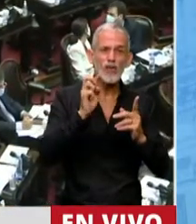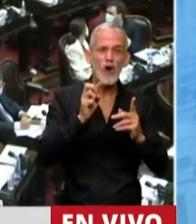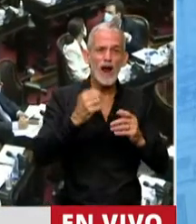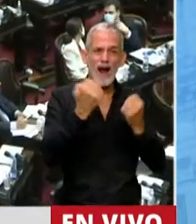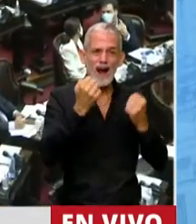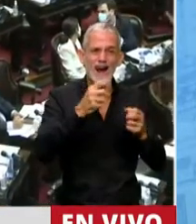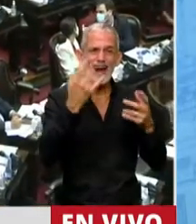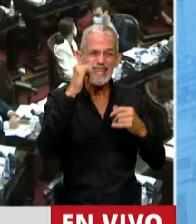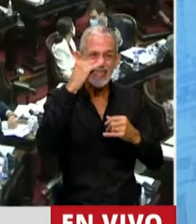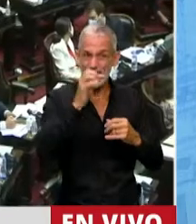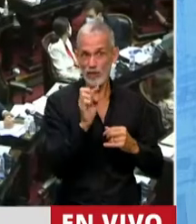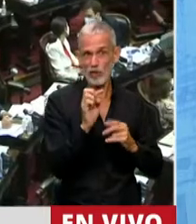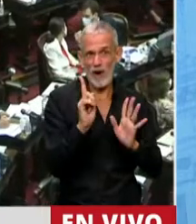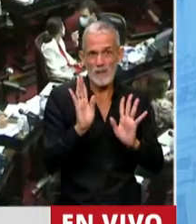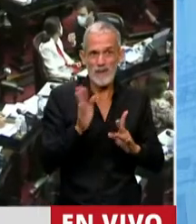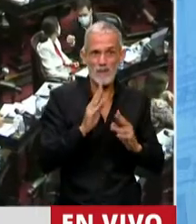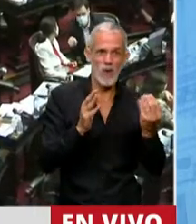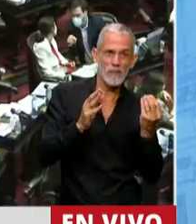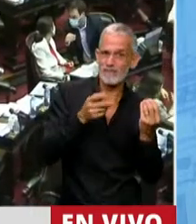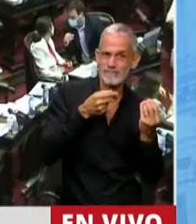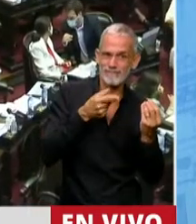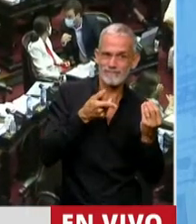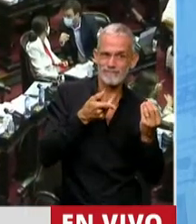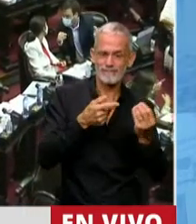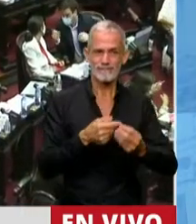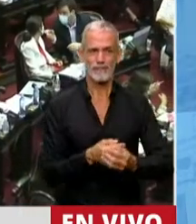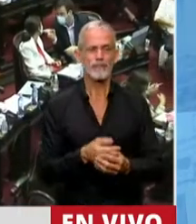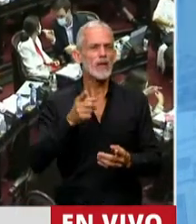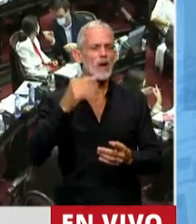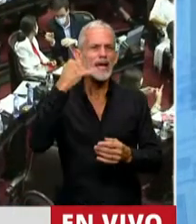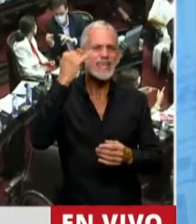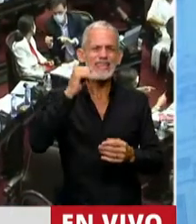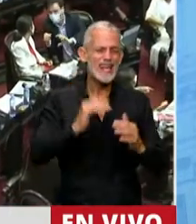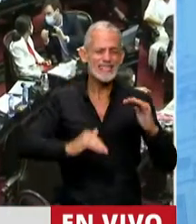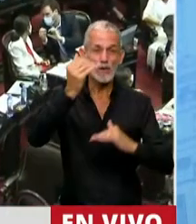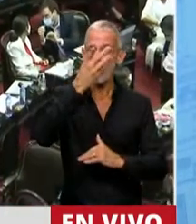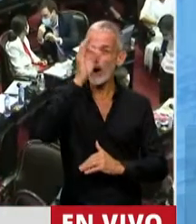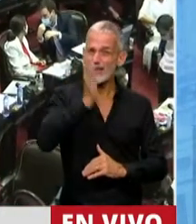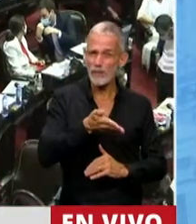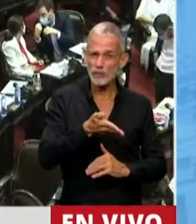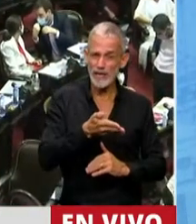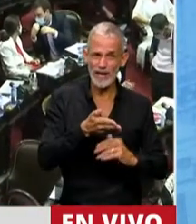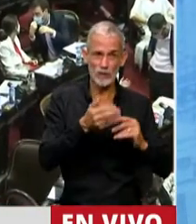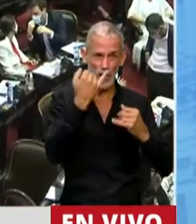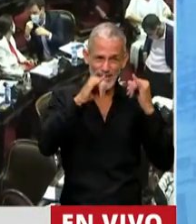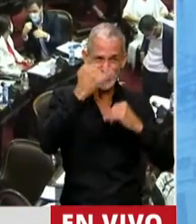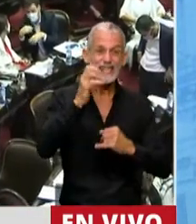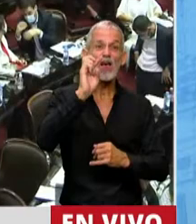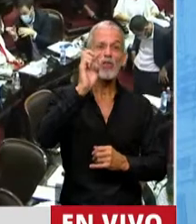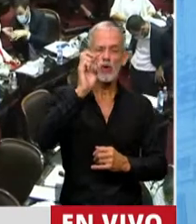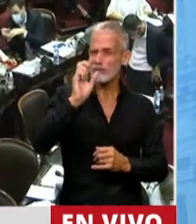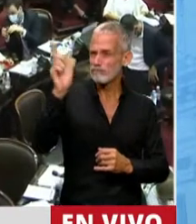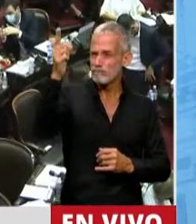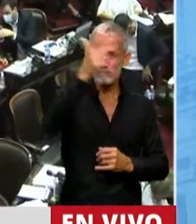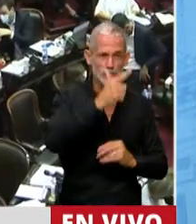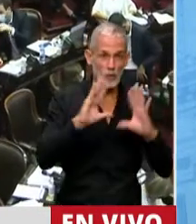dolarizaron la rentabilidad de esos instrumentos financieros. Una tasa de interés de casi 40% en dólares no existe